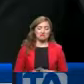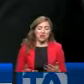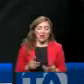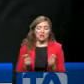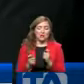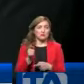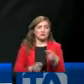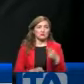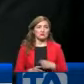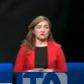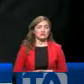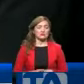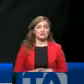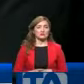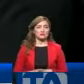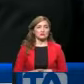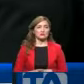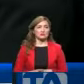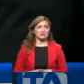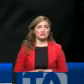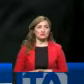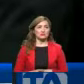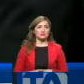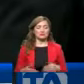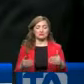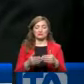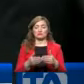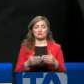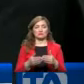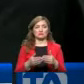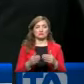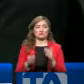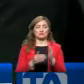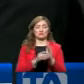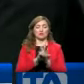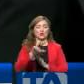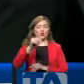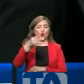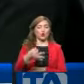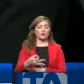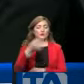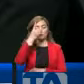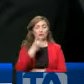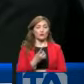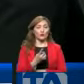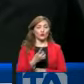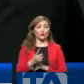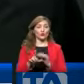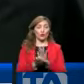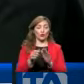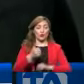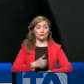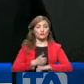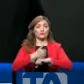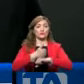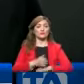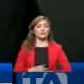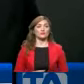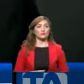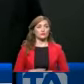Recordemos que no podemos actuar en base a cometer un delito tipificado, el incumplimiento de las decisiones legítimas de autoridad